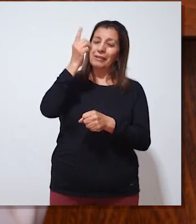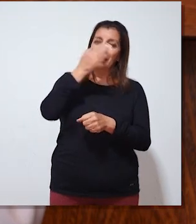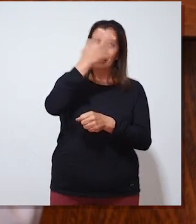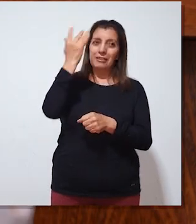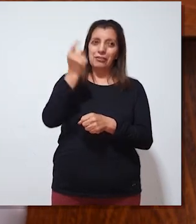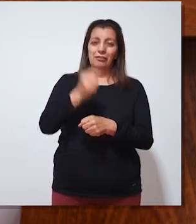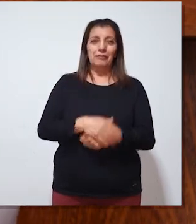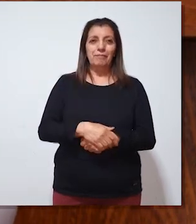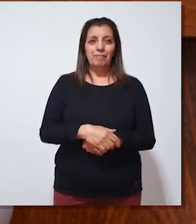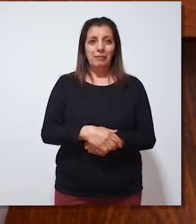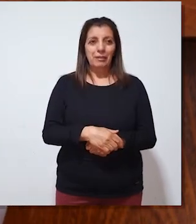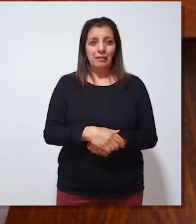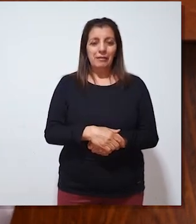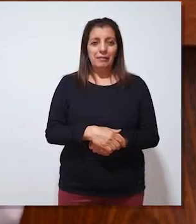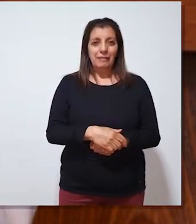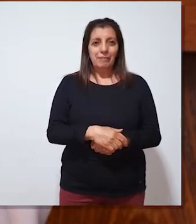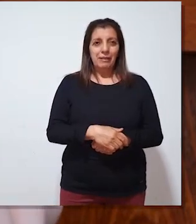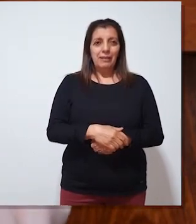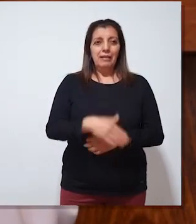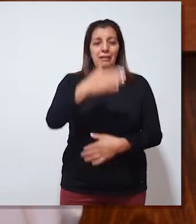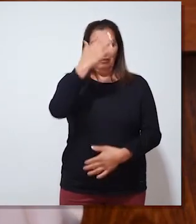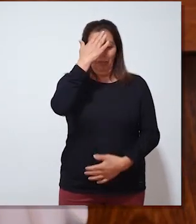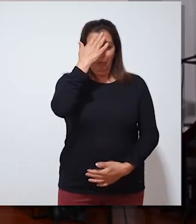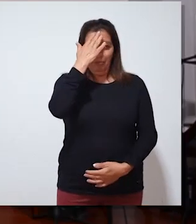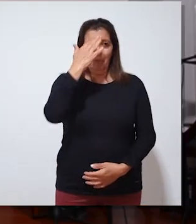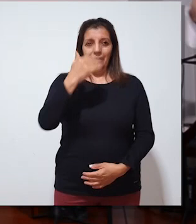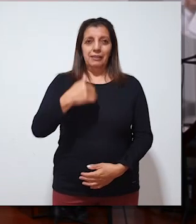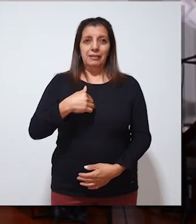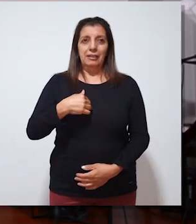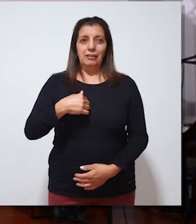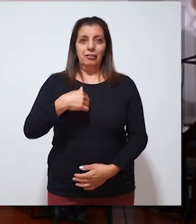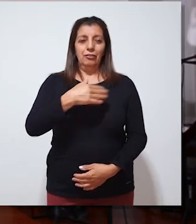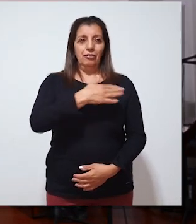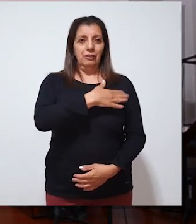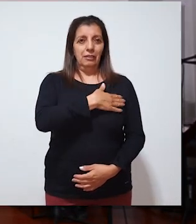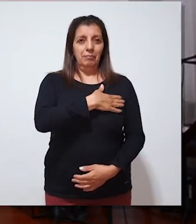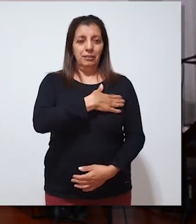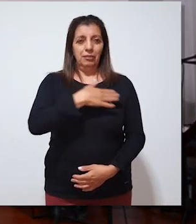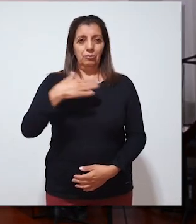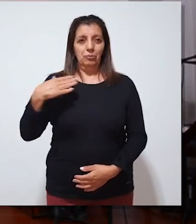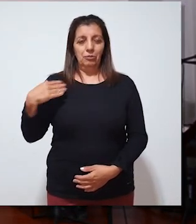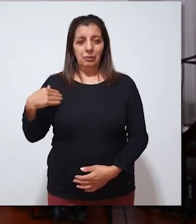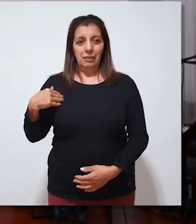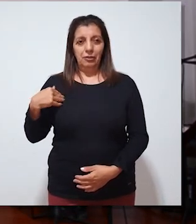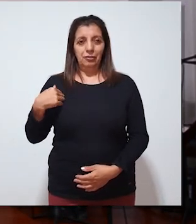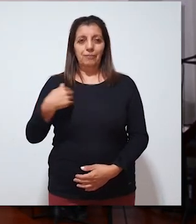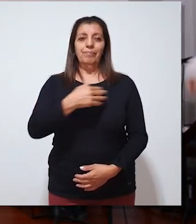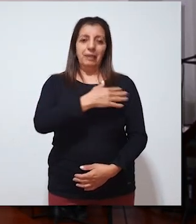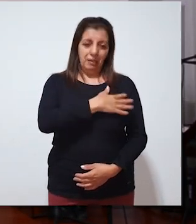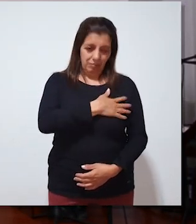la bendición de Dios Todopoderoso, del Padre, del Hijo y del Espíritu Santo.